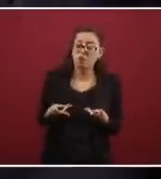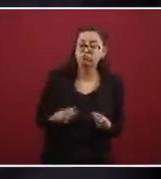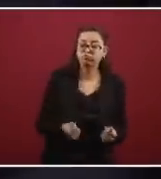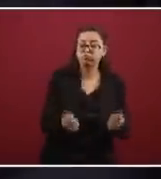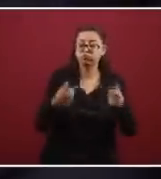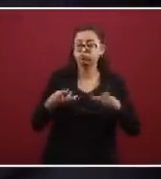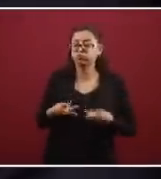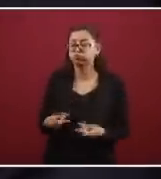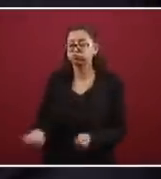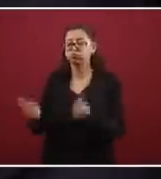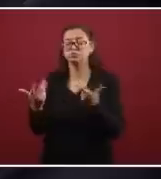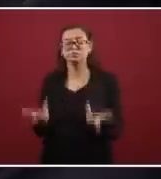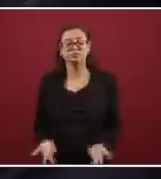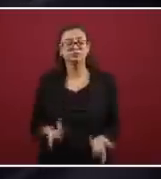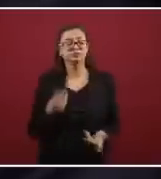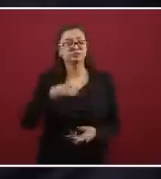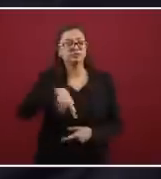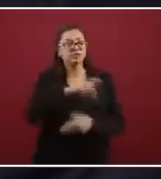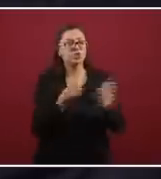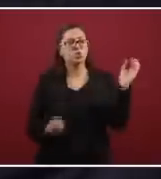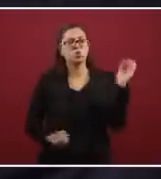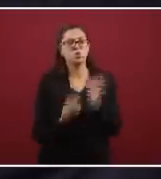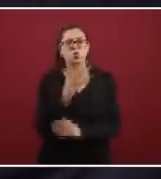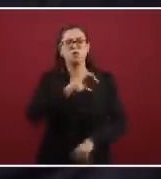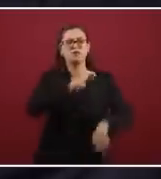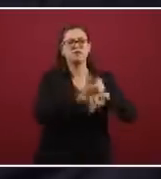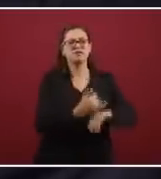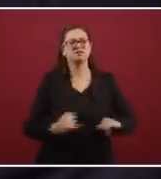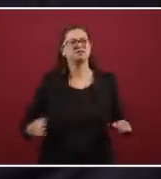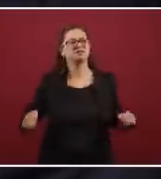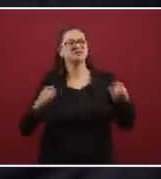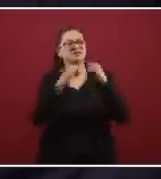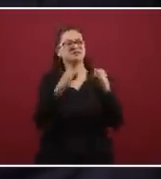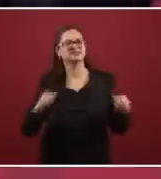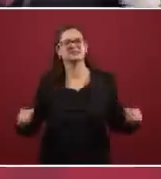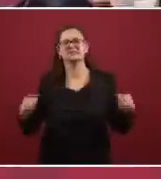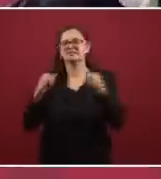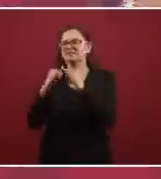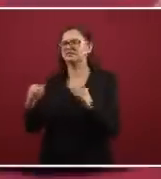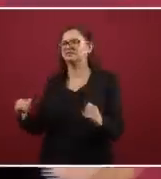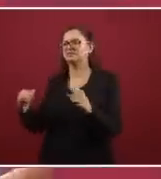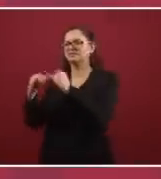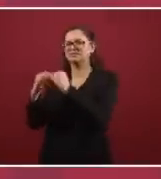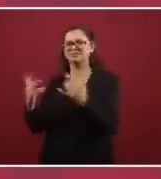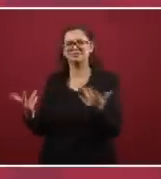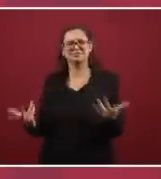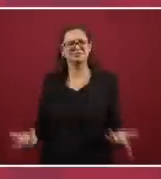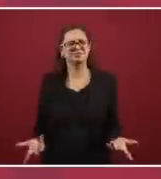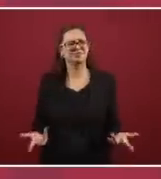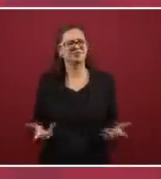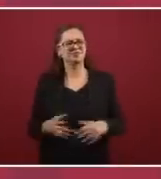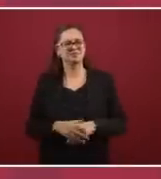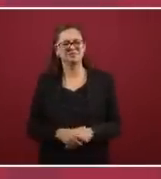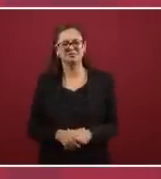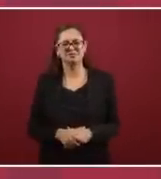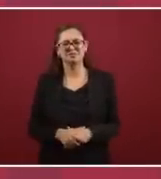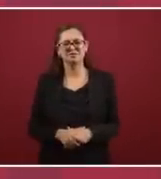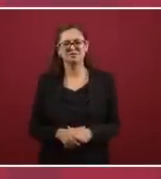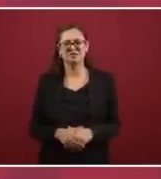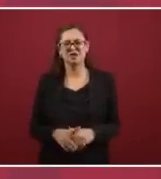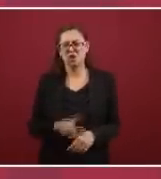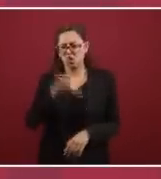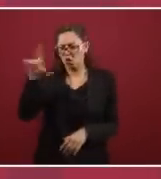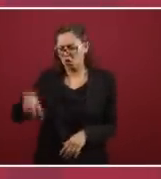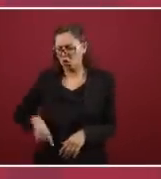de aparatos administrativos. ¿Sí? Había un gobierno